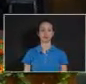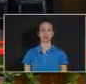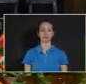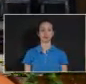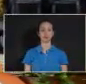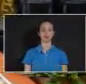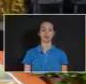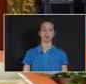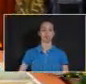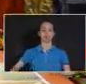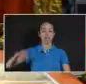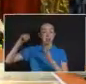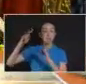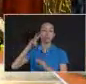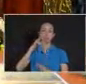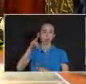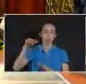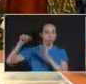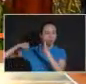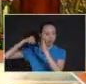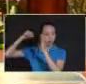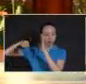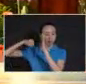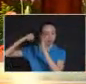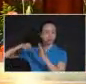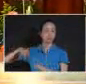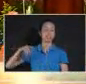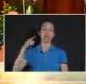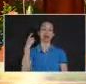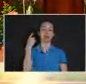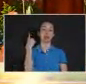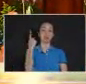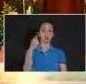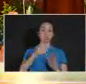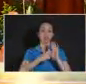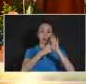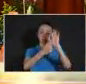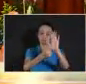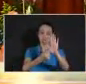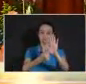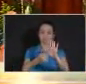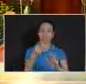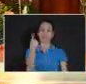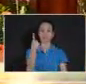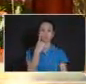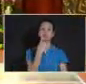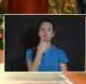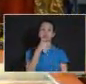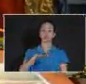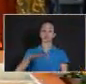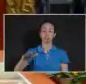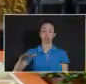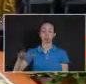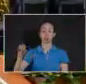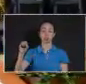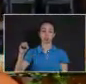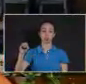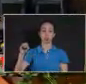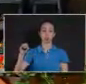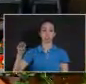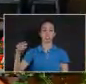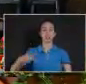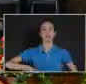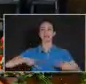y en la película lo primero que le van a presentar es un muchachito que vive feliz en la